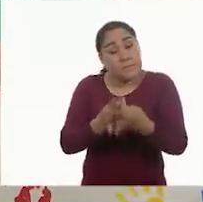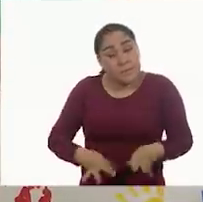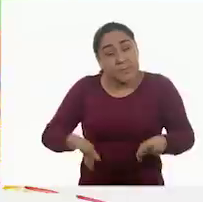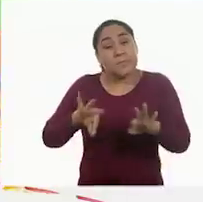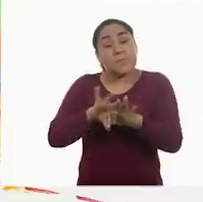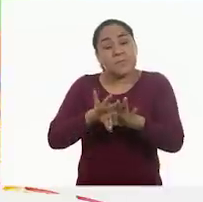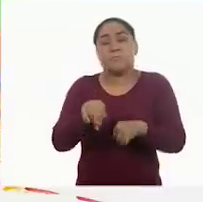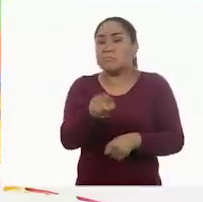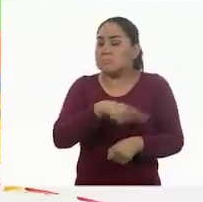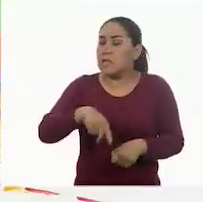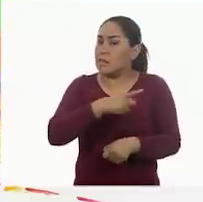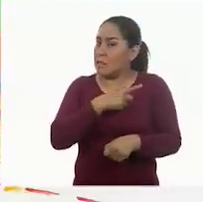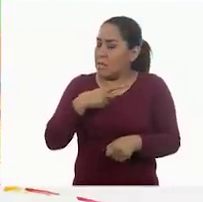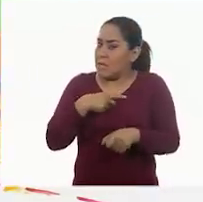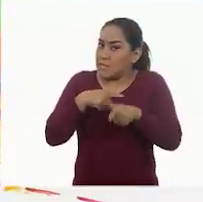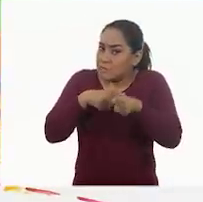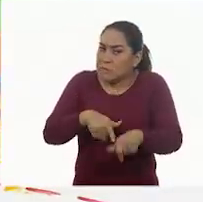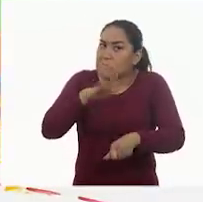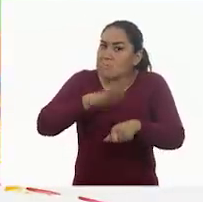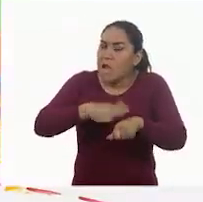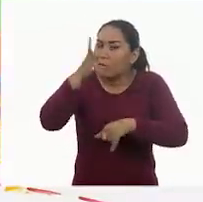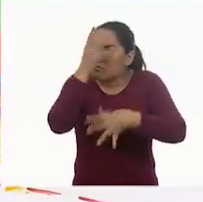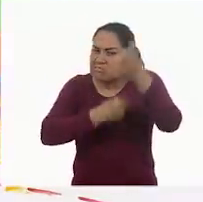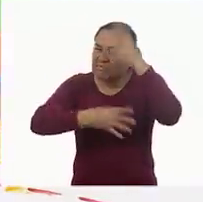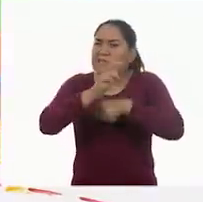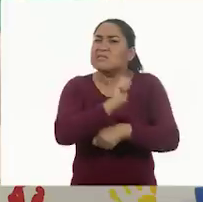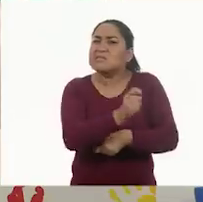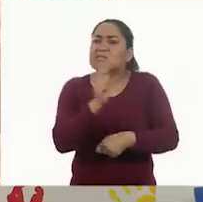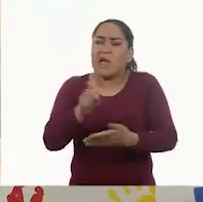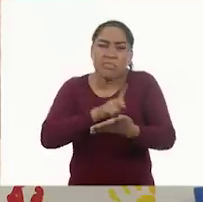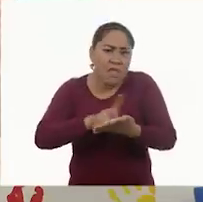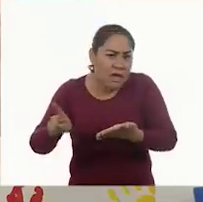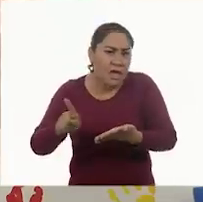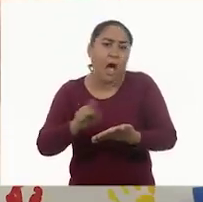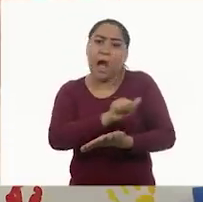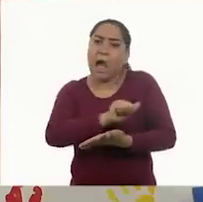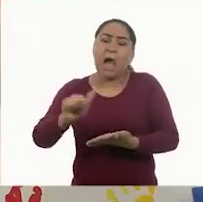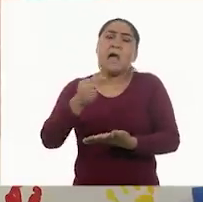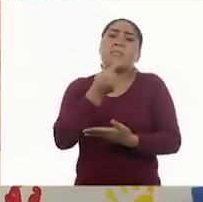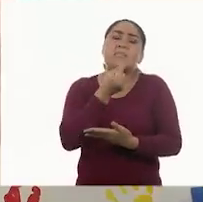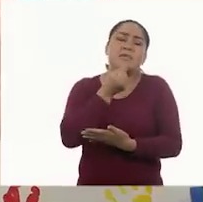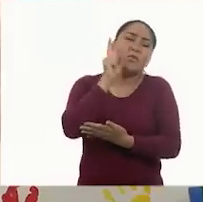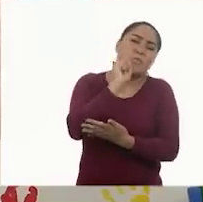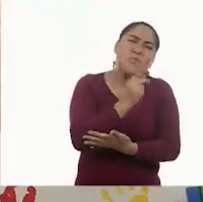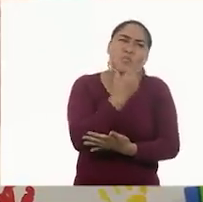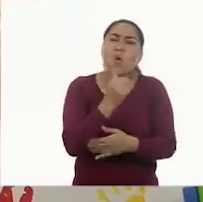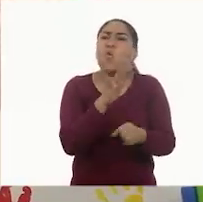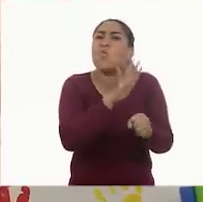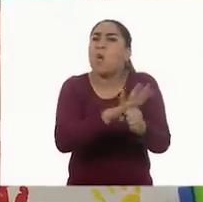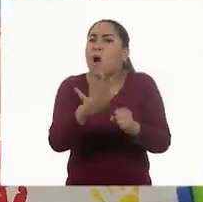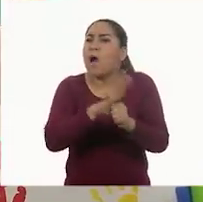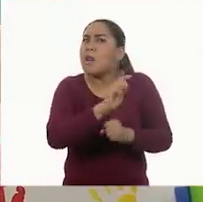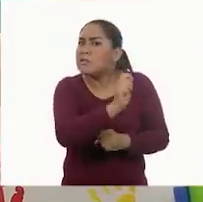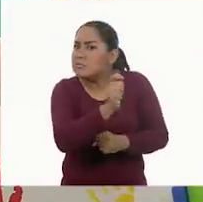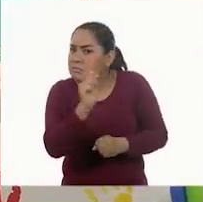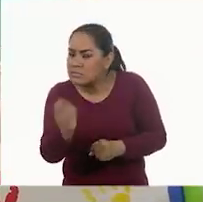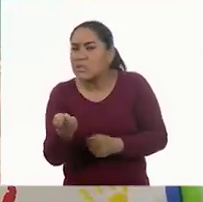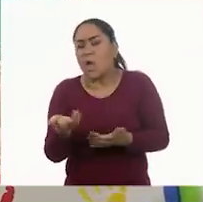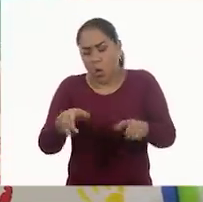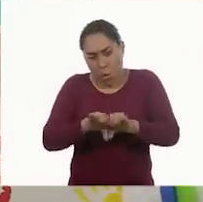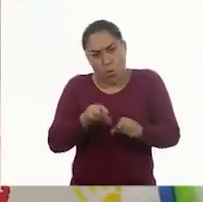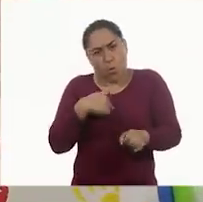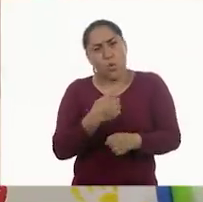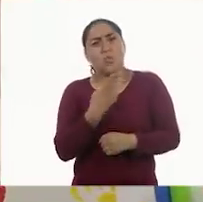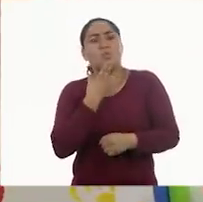que sigamos conociendo nuestros derechos, ¿verdad? Los derechos de las niñas y de los niños. ¿Cuáles son? ¿Cómo los podemos